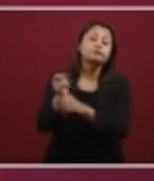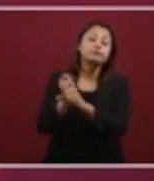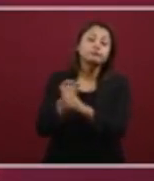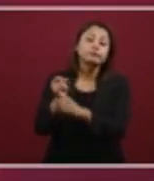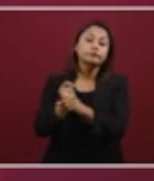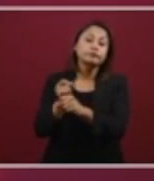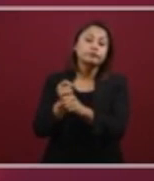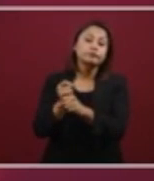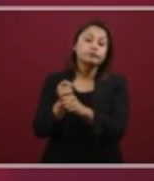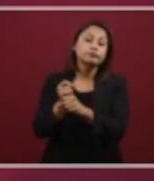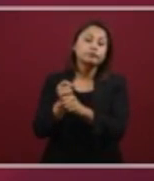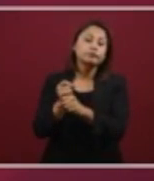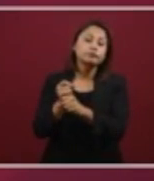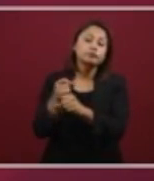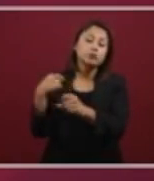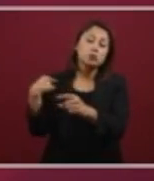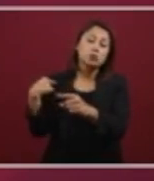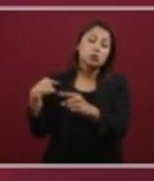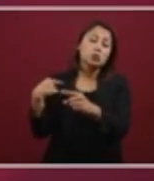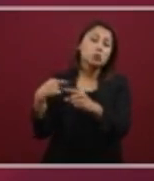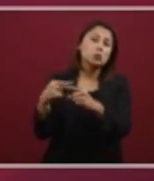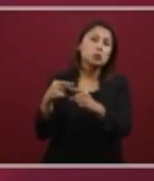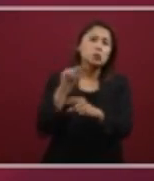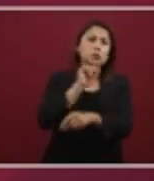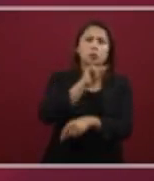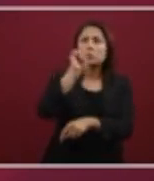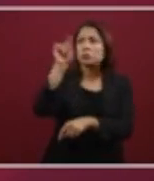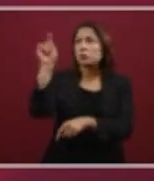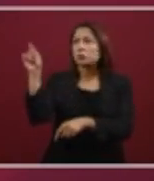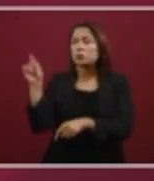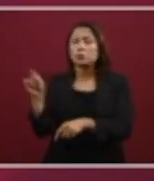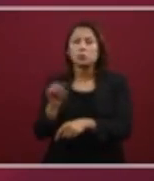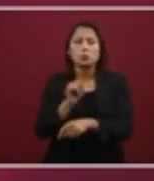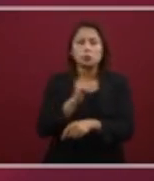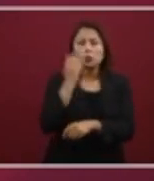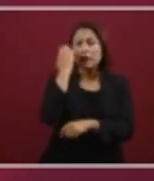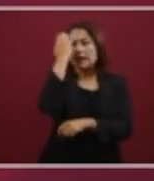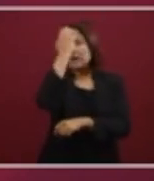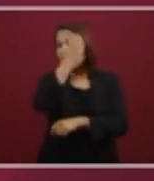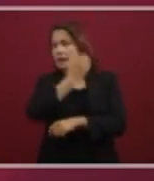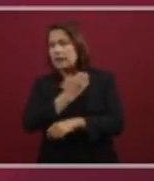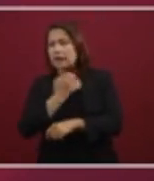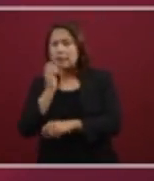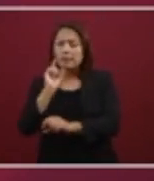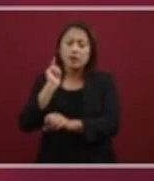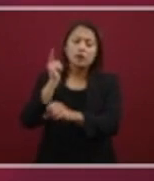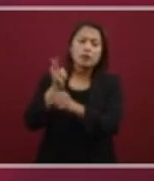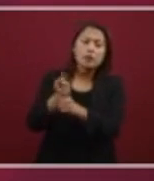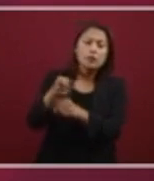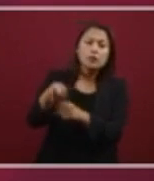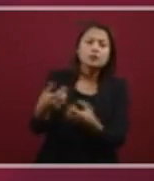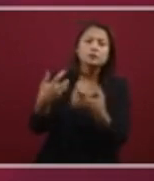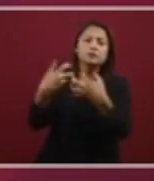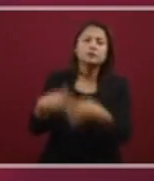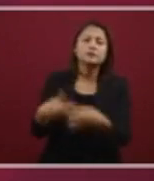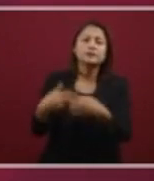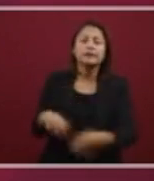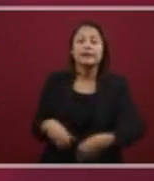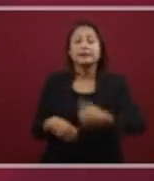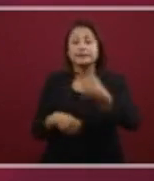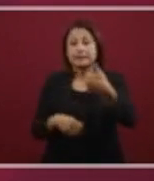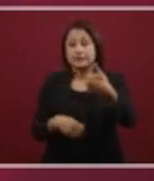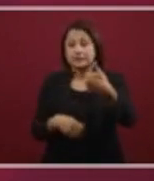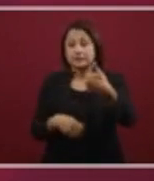estaríamos terminando del recorrido de evaluación de las refinerías, de las seis